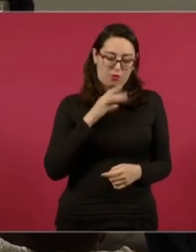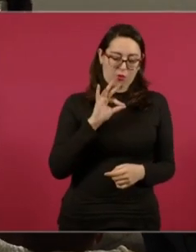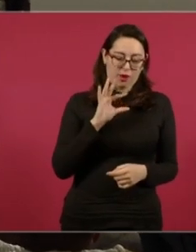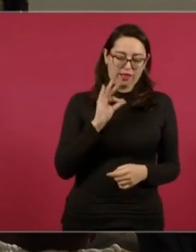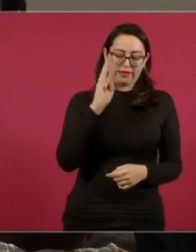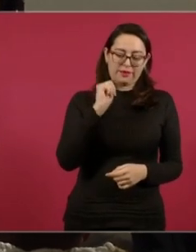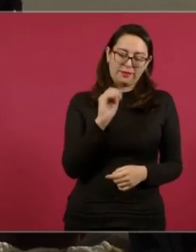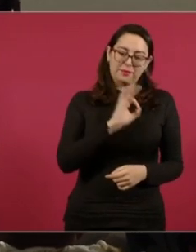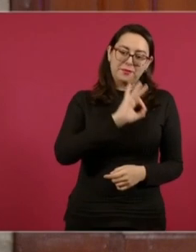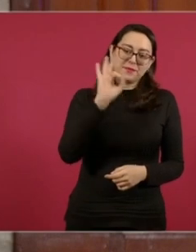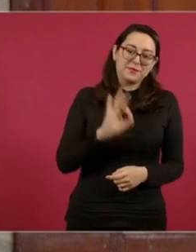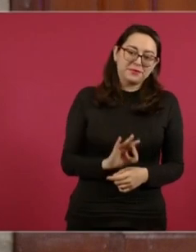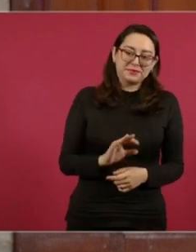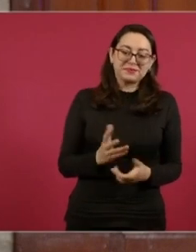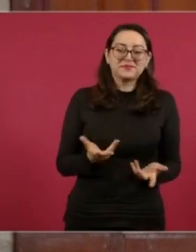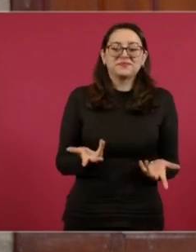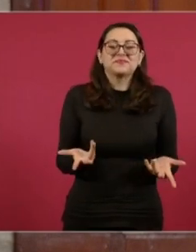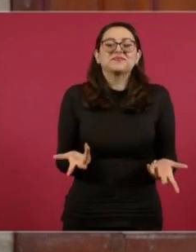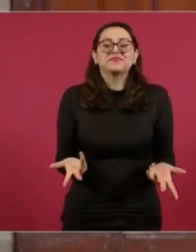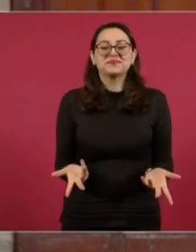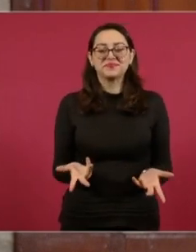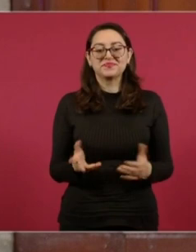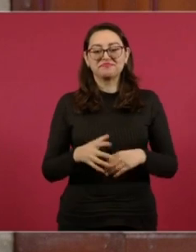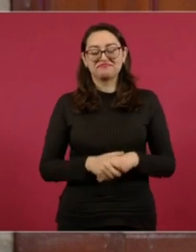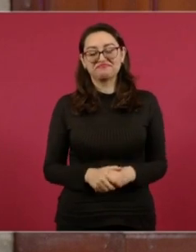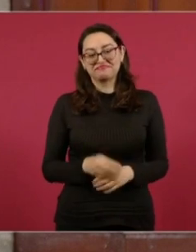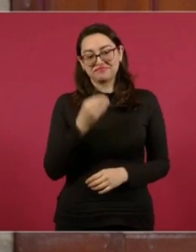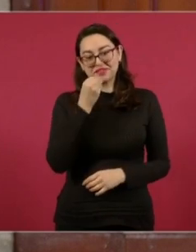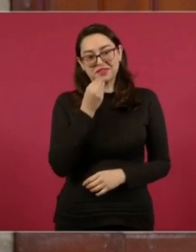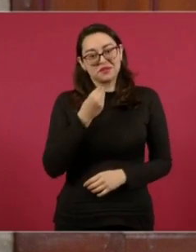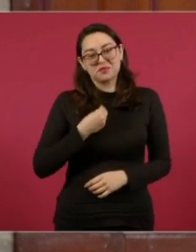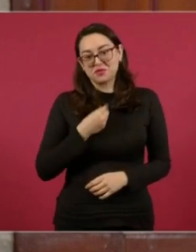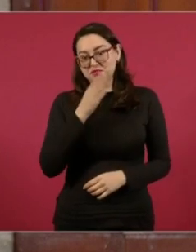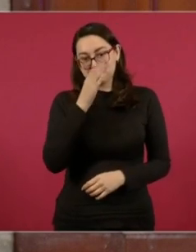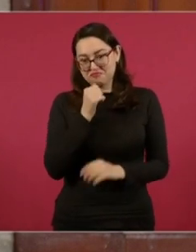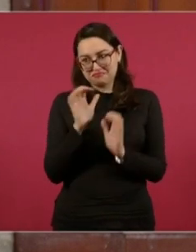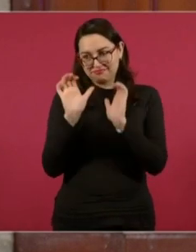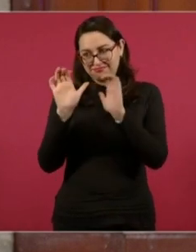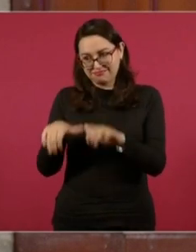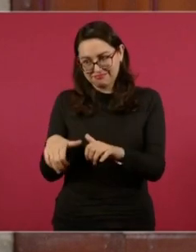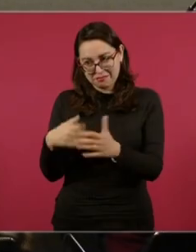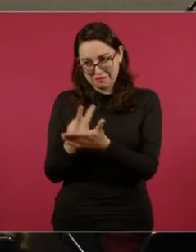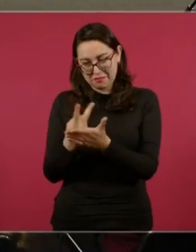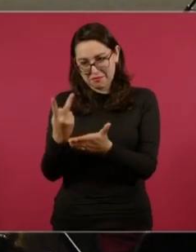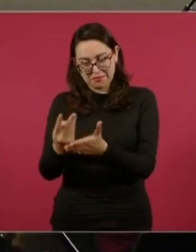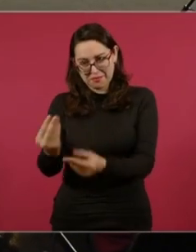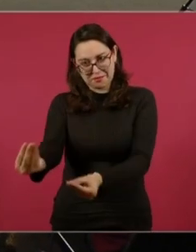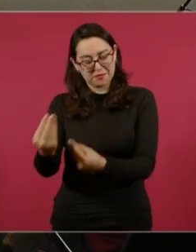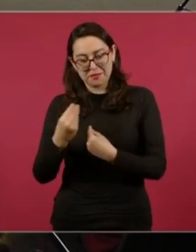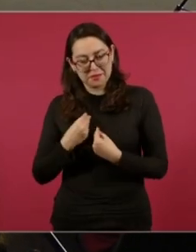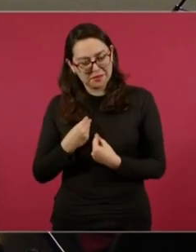nos ganaron para que no fuésemos nominados, pero en